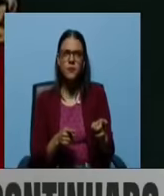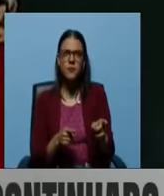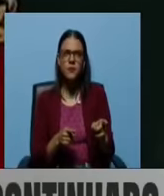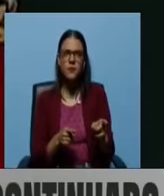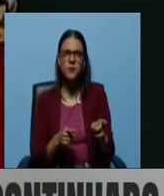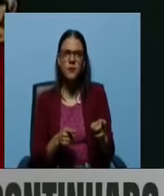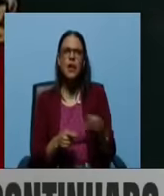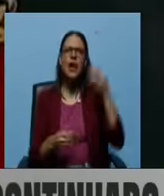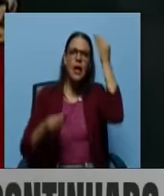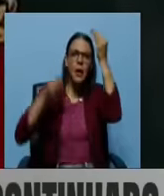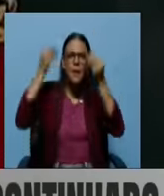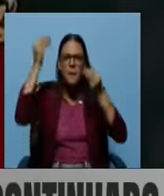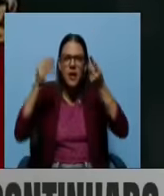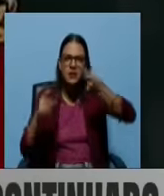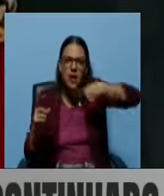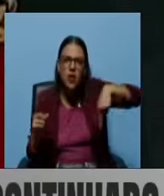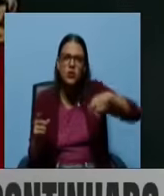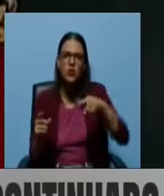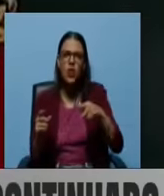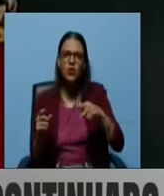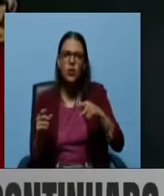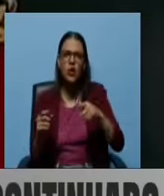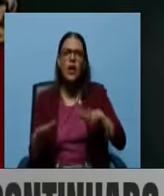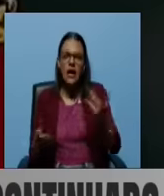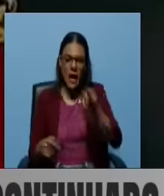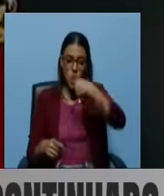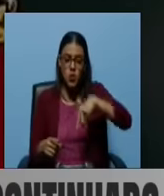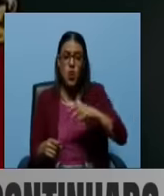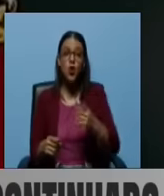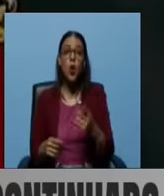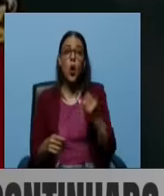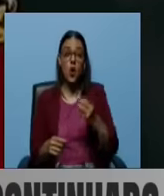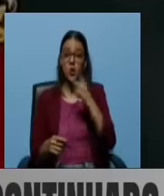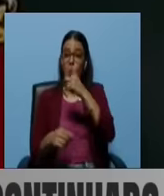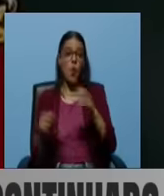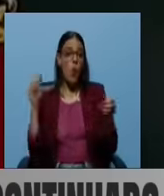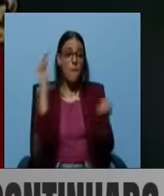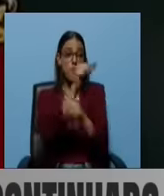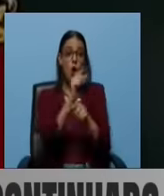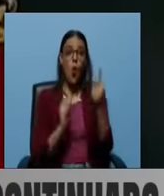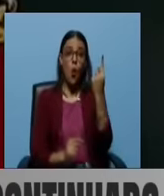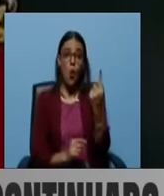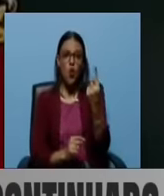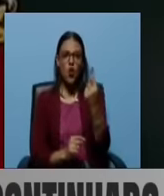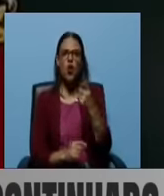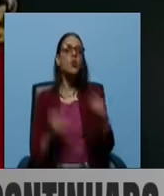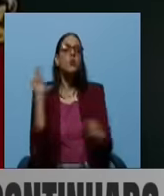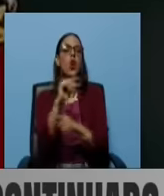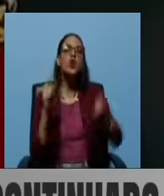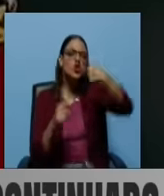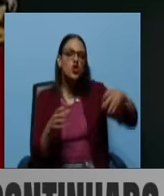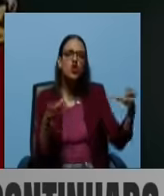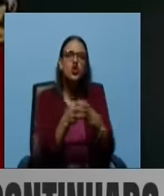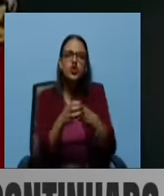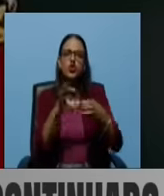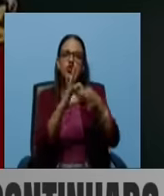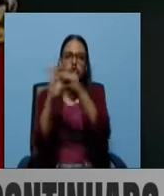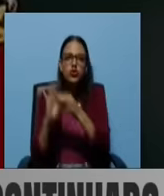que nos haga pensar que el que se meta con uno, se mete con todo.